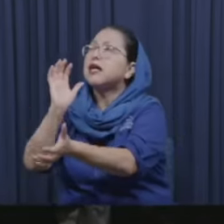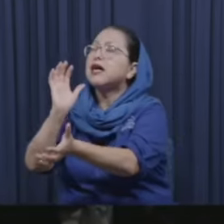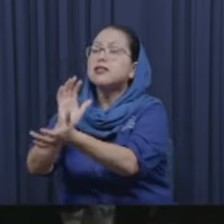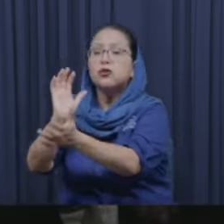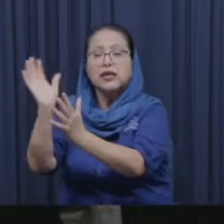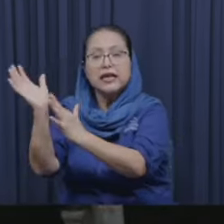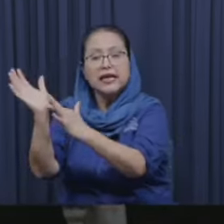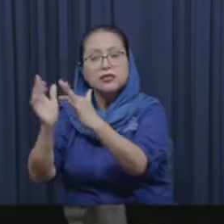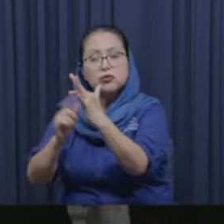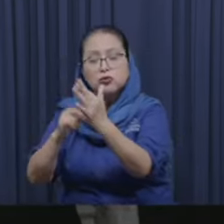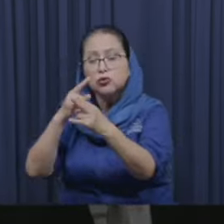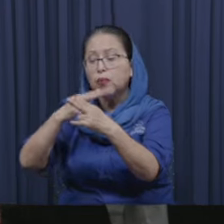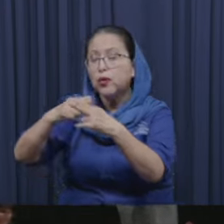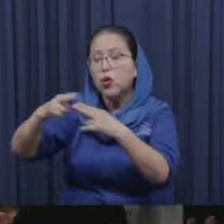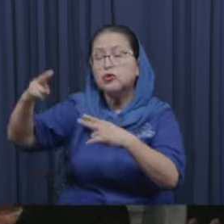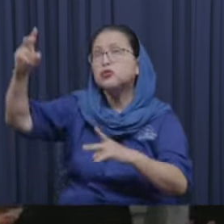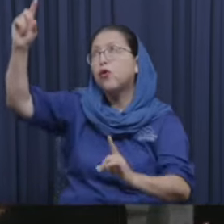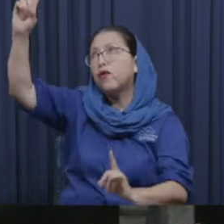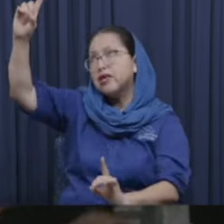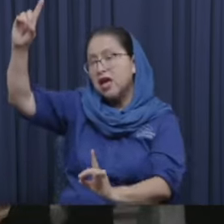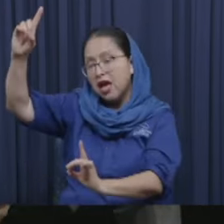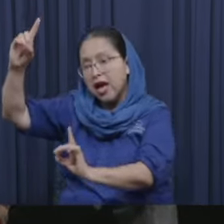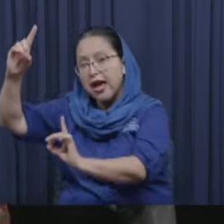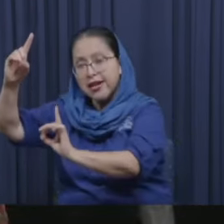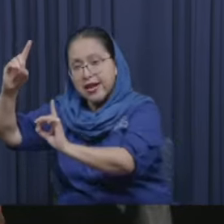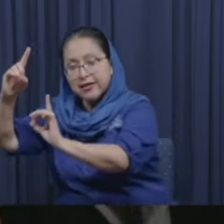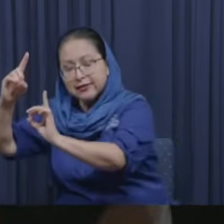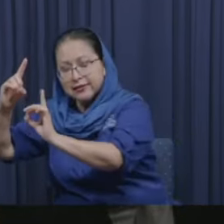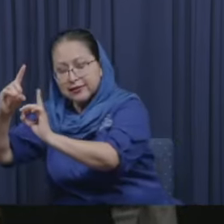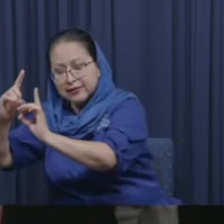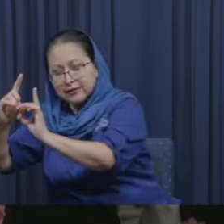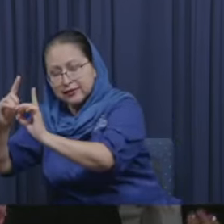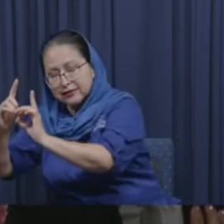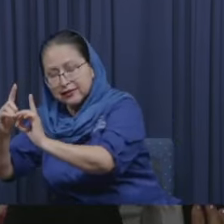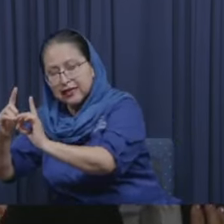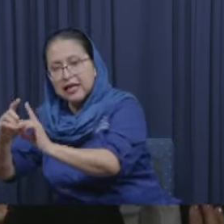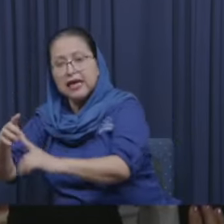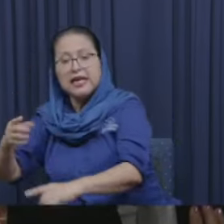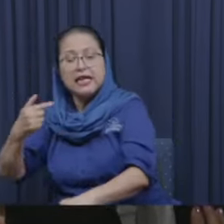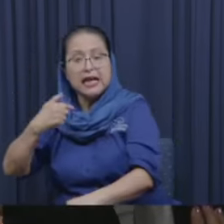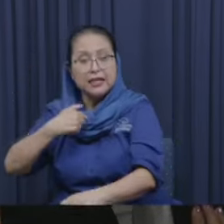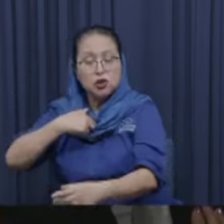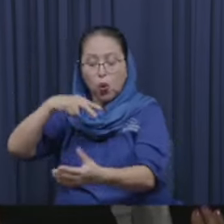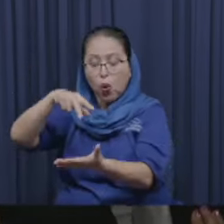corazón desea que el día en que regreses por tu amada